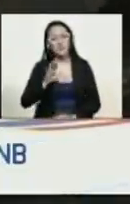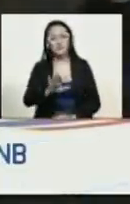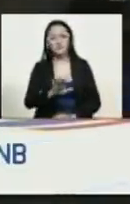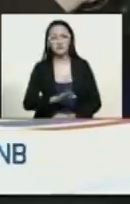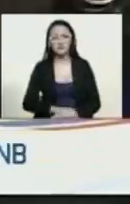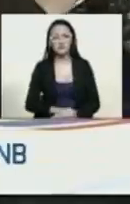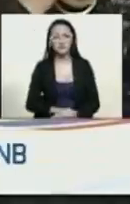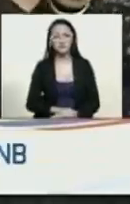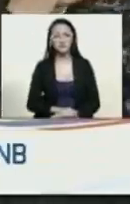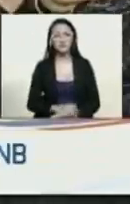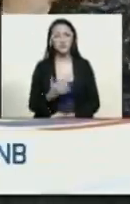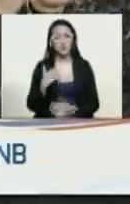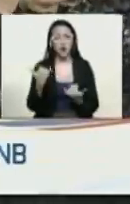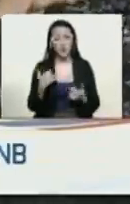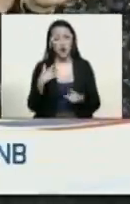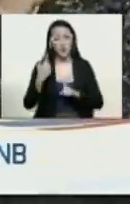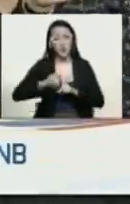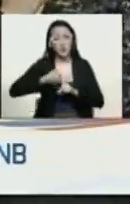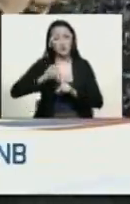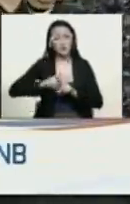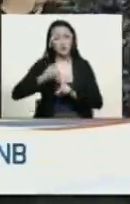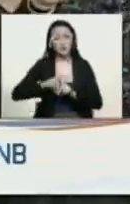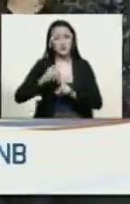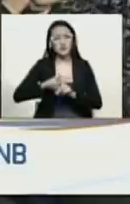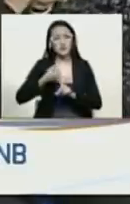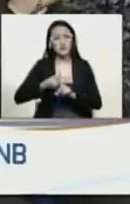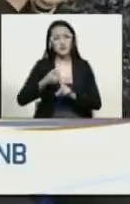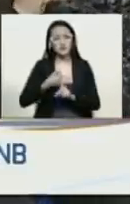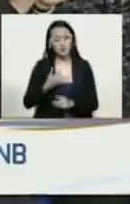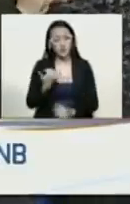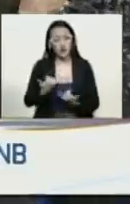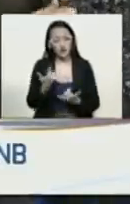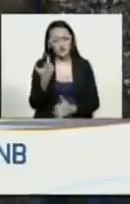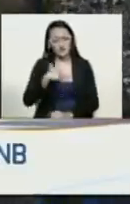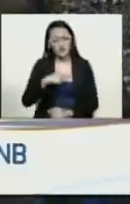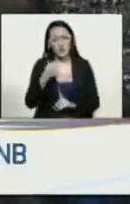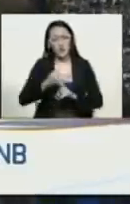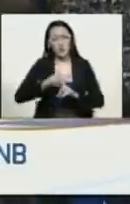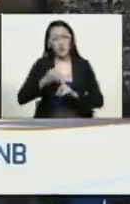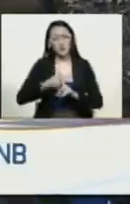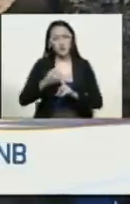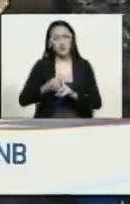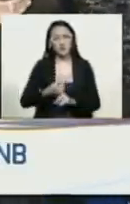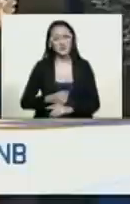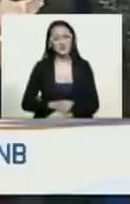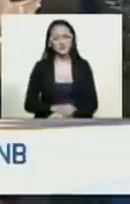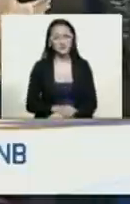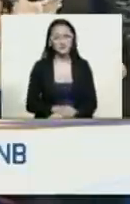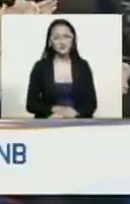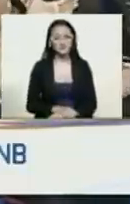Yo estoy en una lucha permanente, funcionarios, funcionarias.